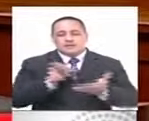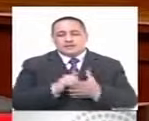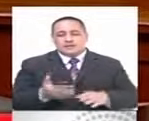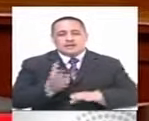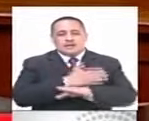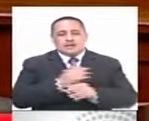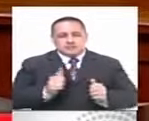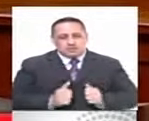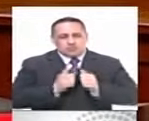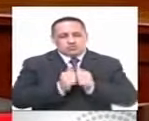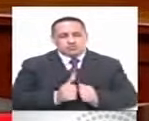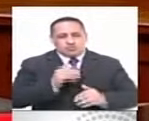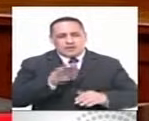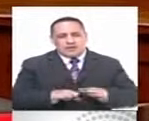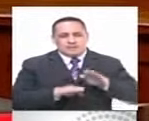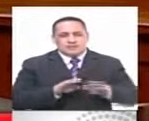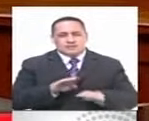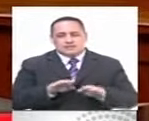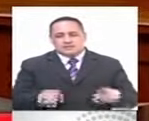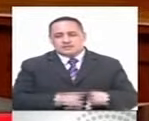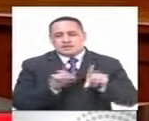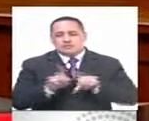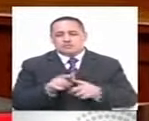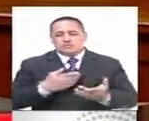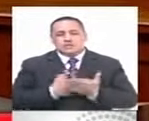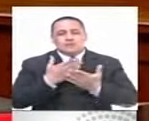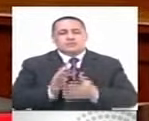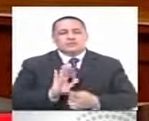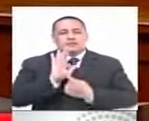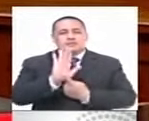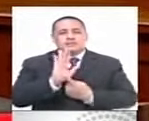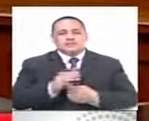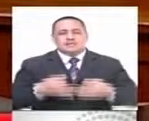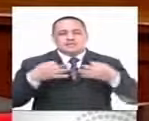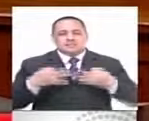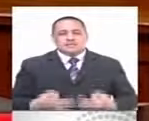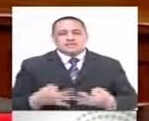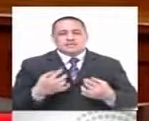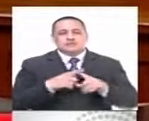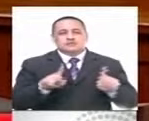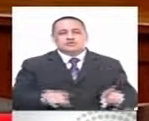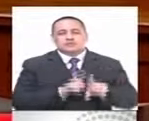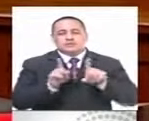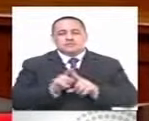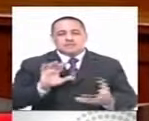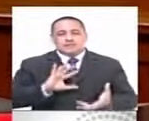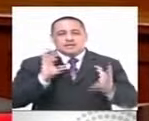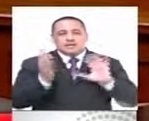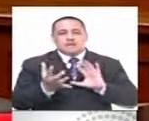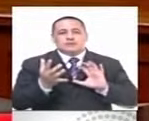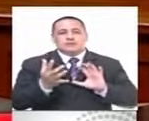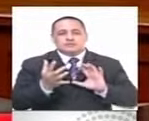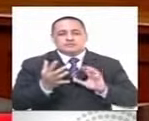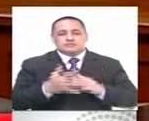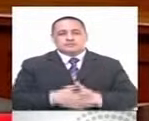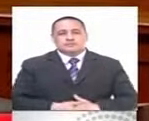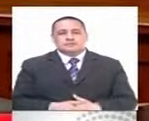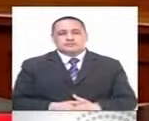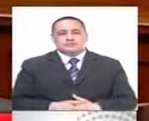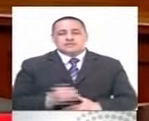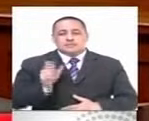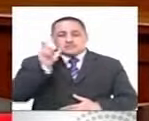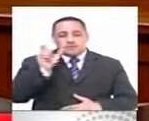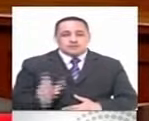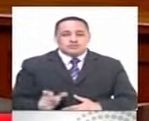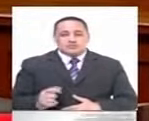caminé conjuntamente y es un referente no solamente de dignidad, sino de transformación. Esa